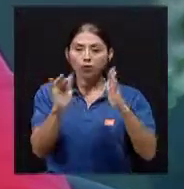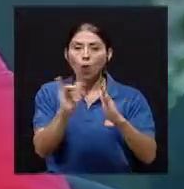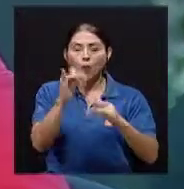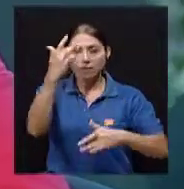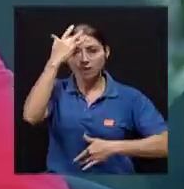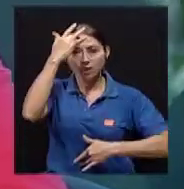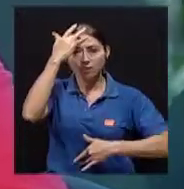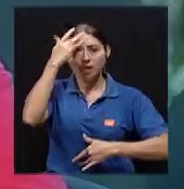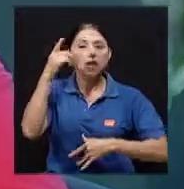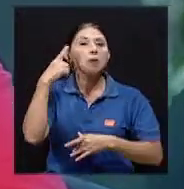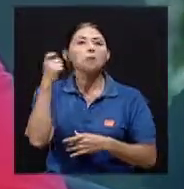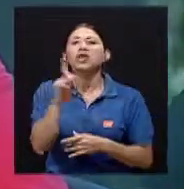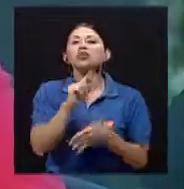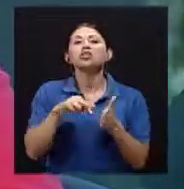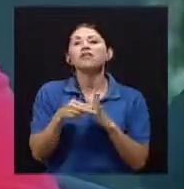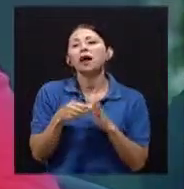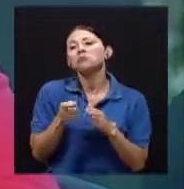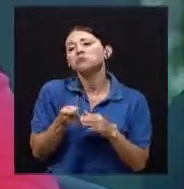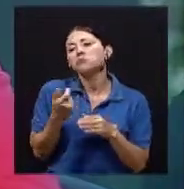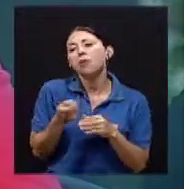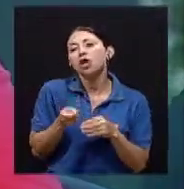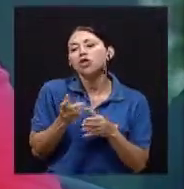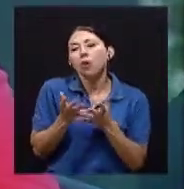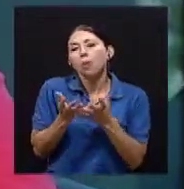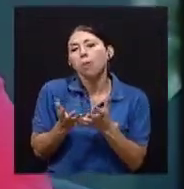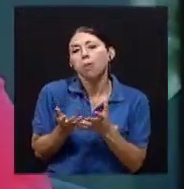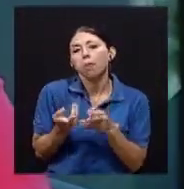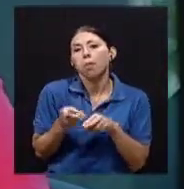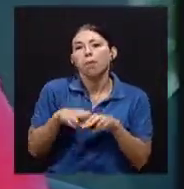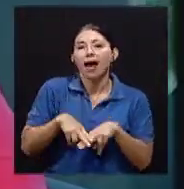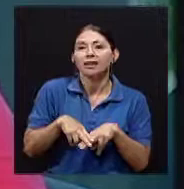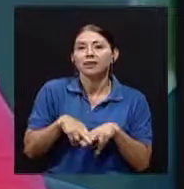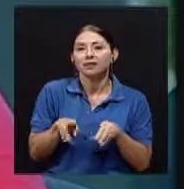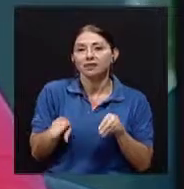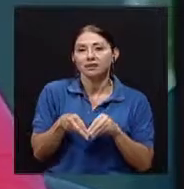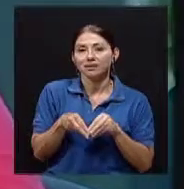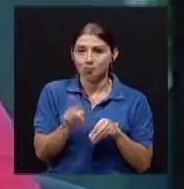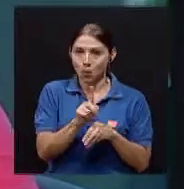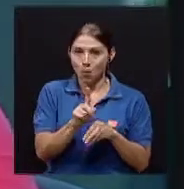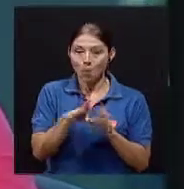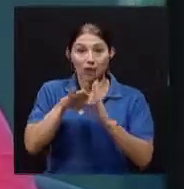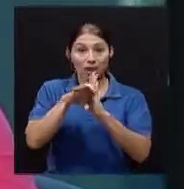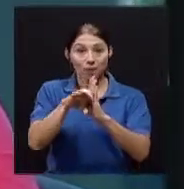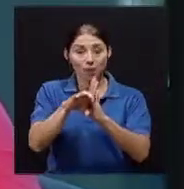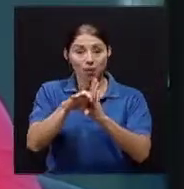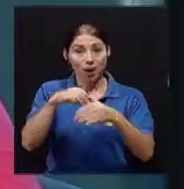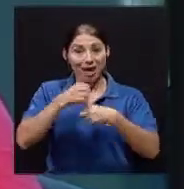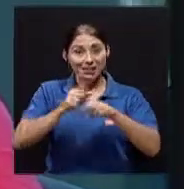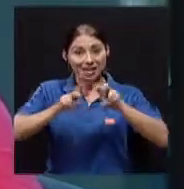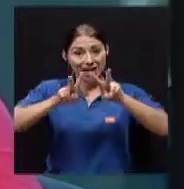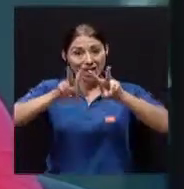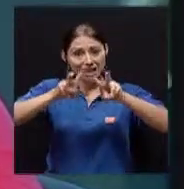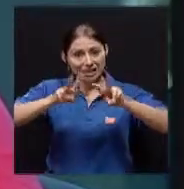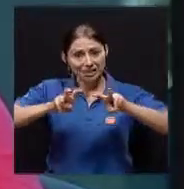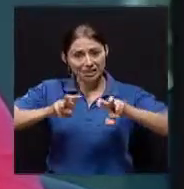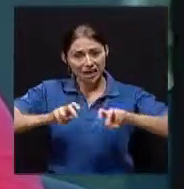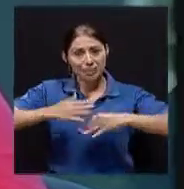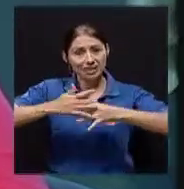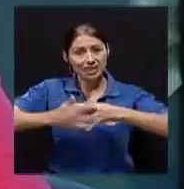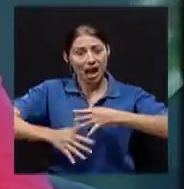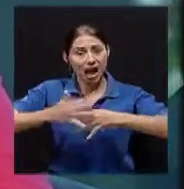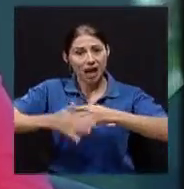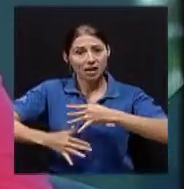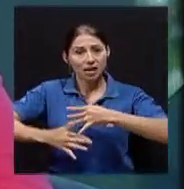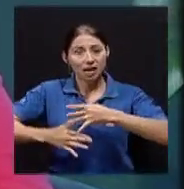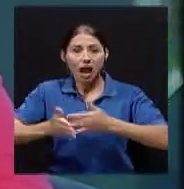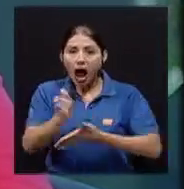es que tengo una librita de más, unos kilitos de más, cuando hacemos exámenes de sangre, por ejemplo, o exámenes clínicos, nos